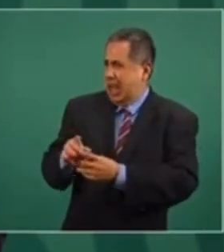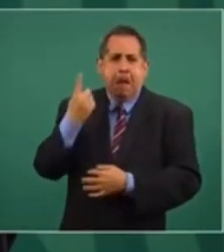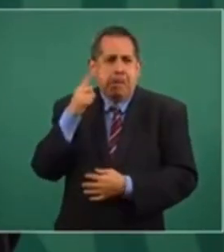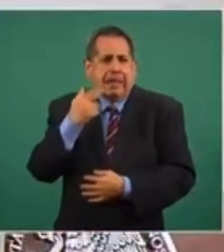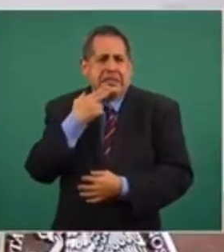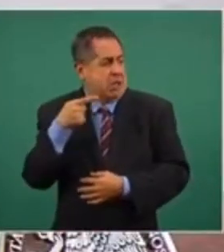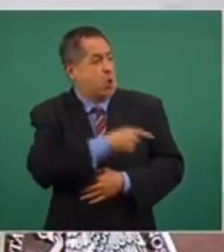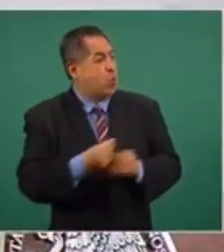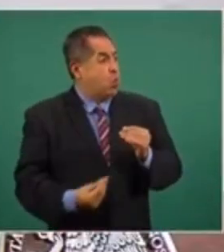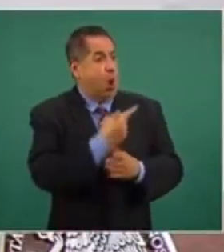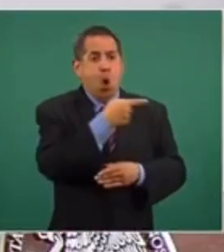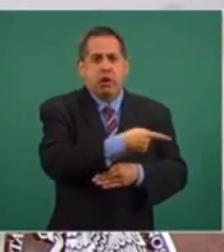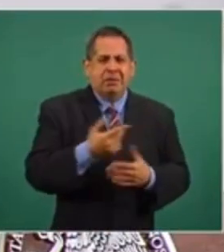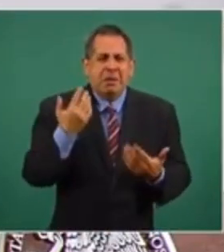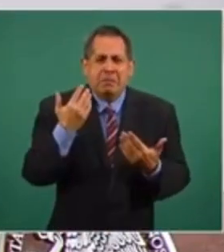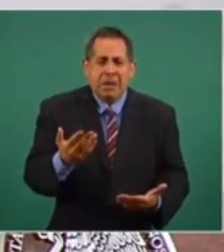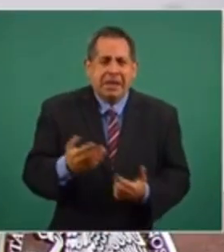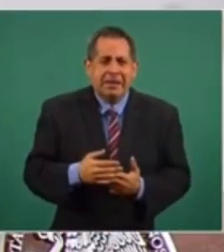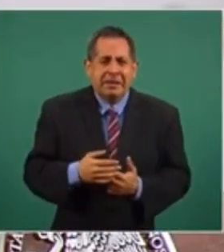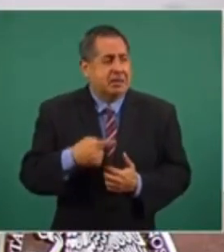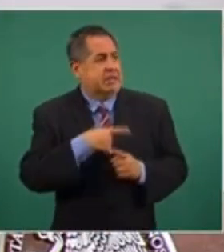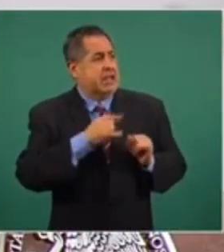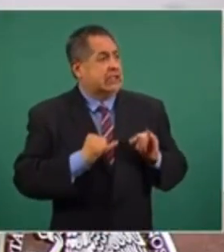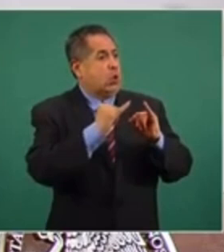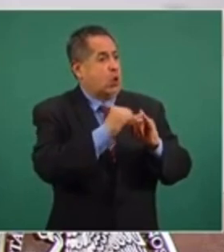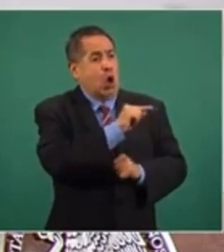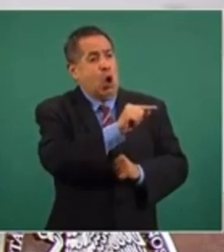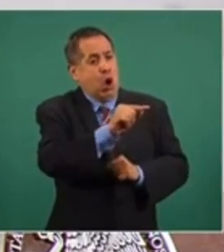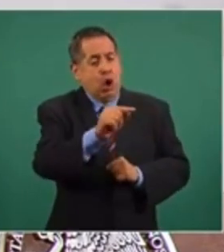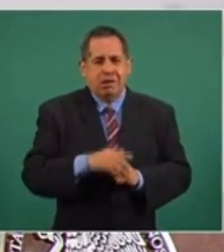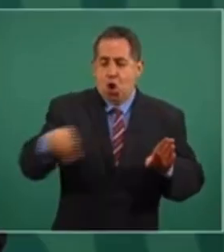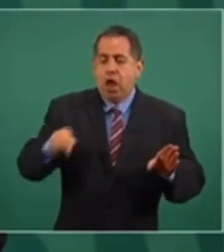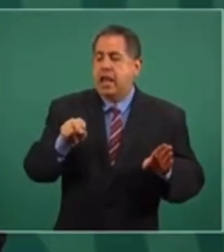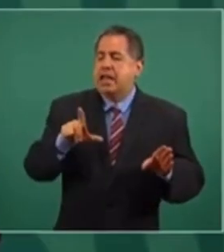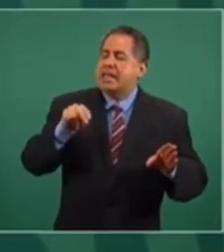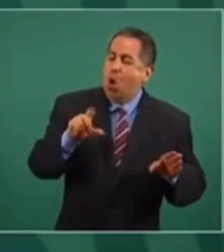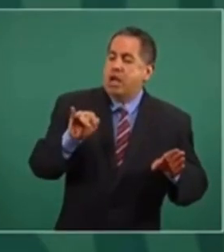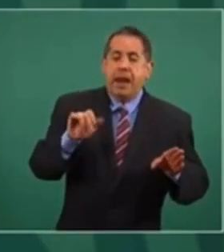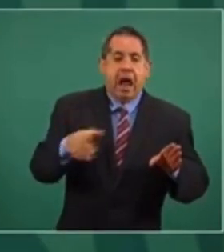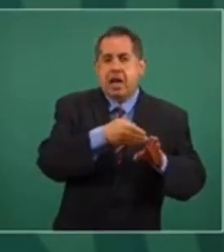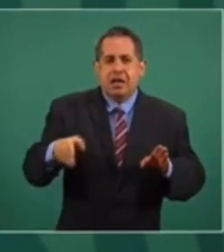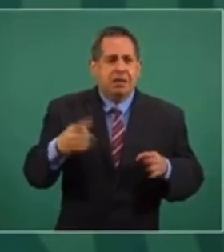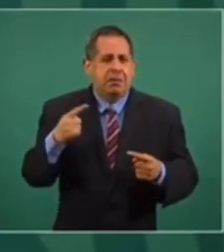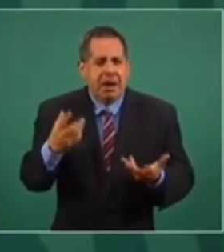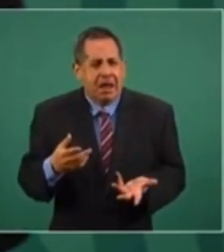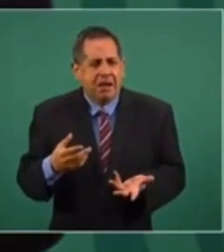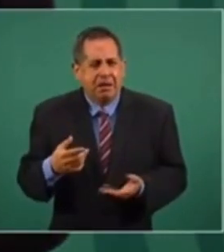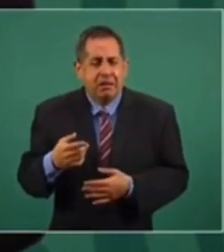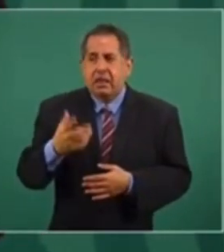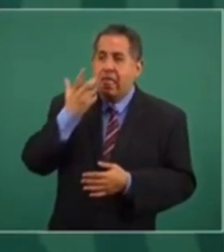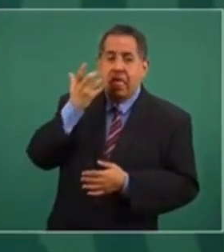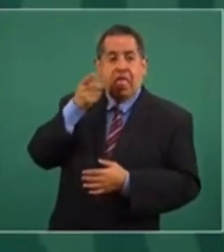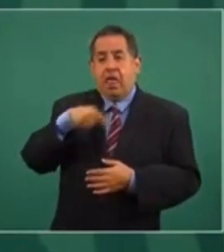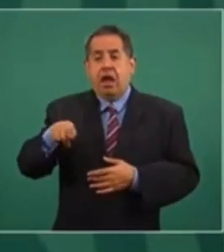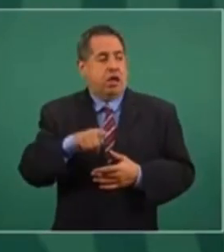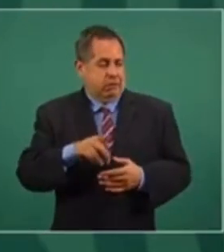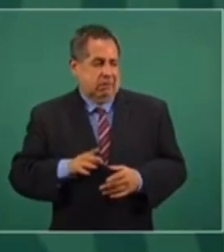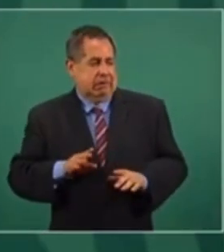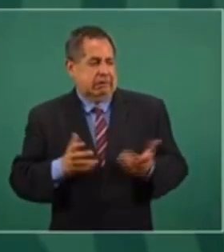crearon todos estos organismos alternativos? Pues para tener un gobierno